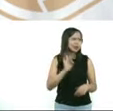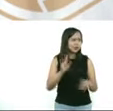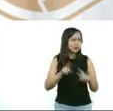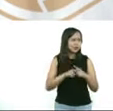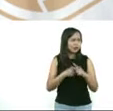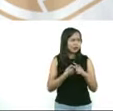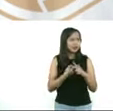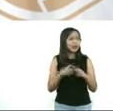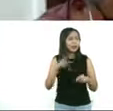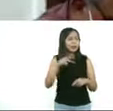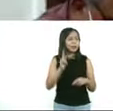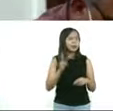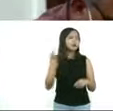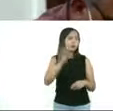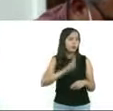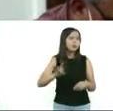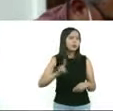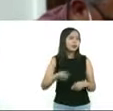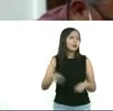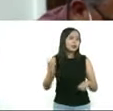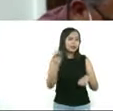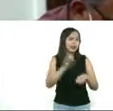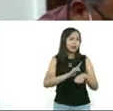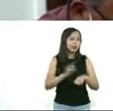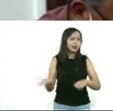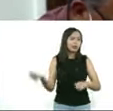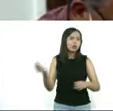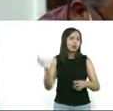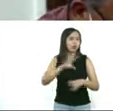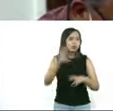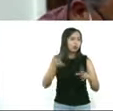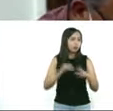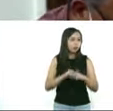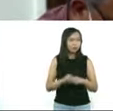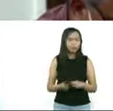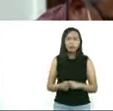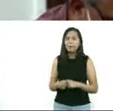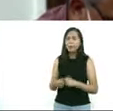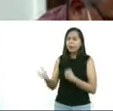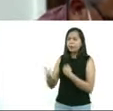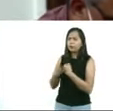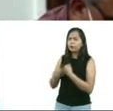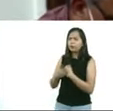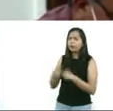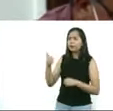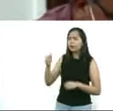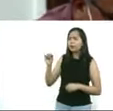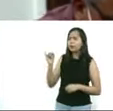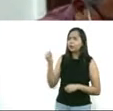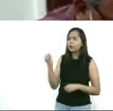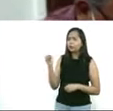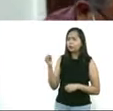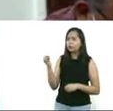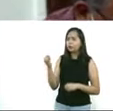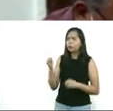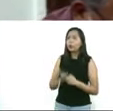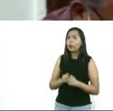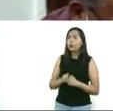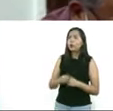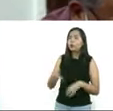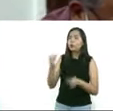domingo. Claro. Doctora, si me permite, por otro lado, en junio, me parece el 6 de junio, el zoológico de Chapultepec